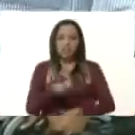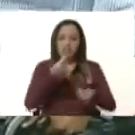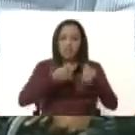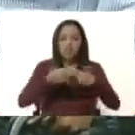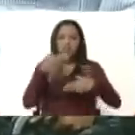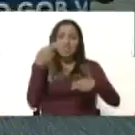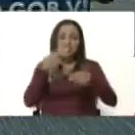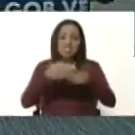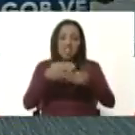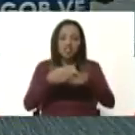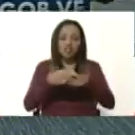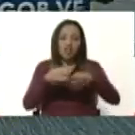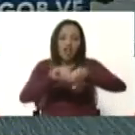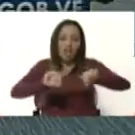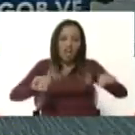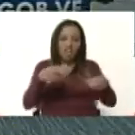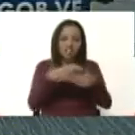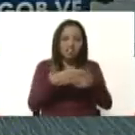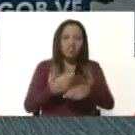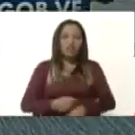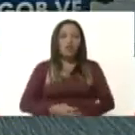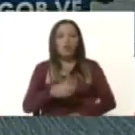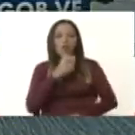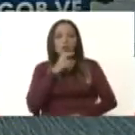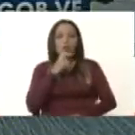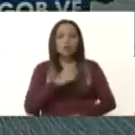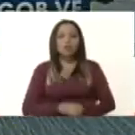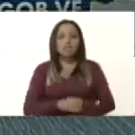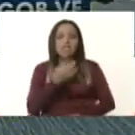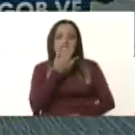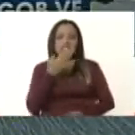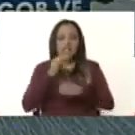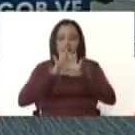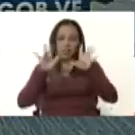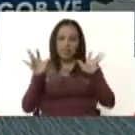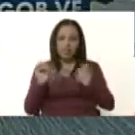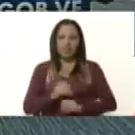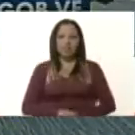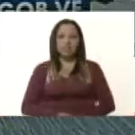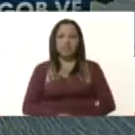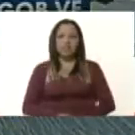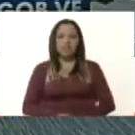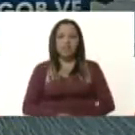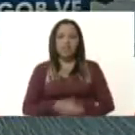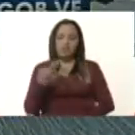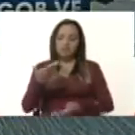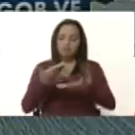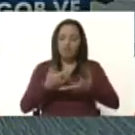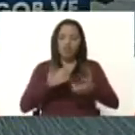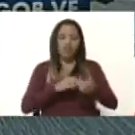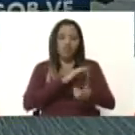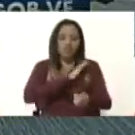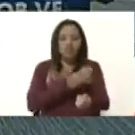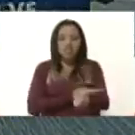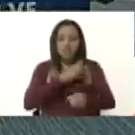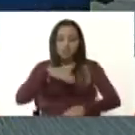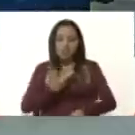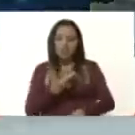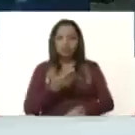hierro, acero, oro, diamante. Eso es lo que le ha dado la fortaleza para su